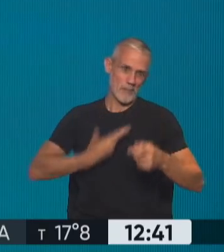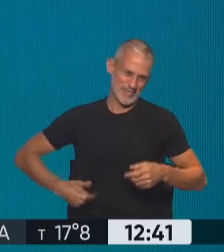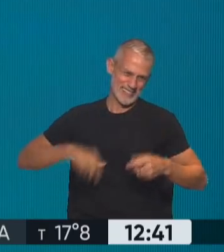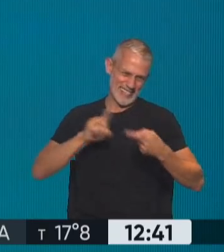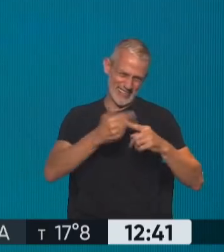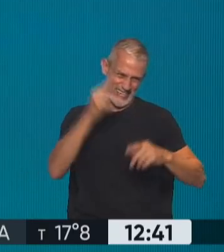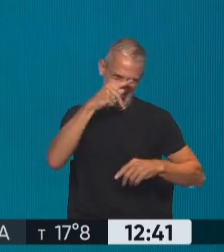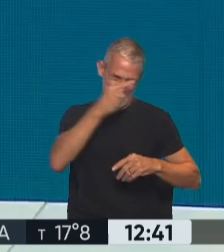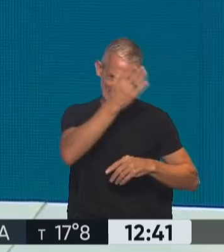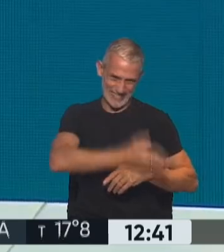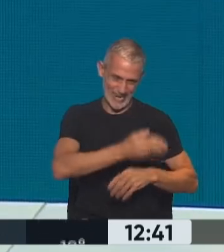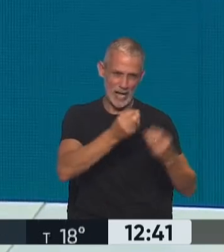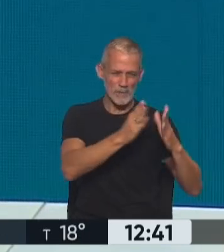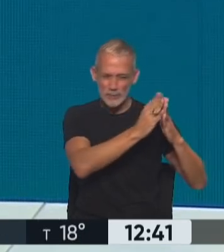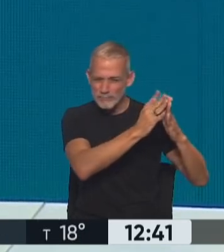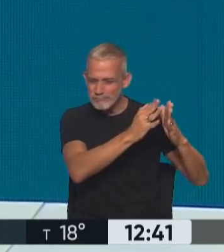Kirchner.